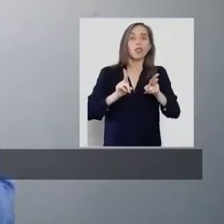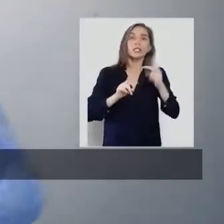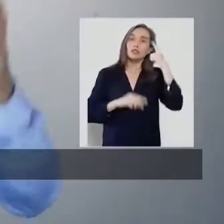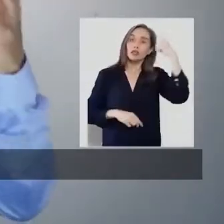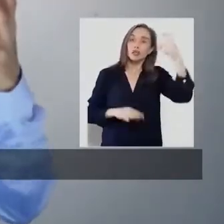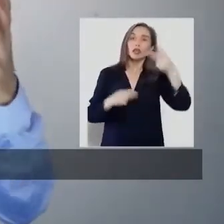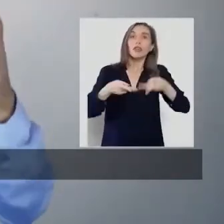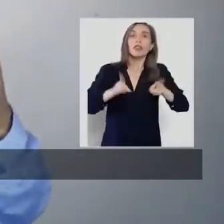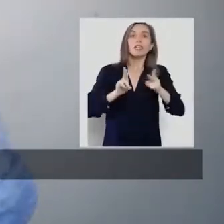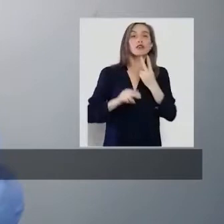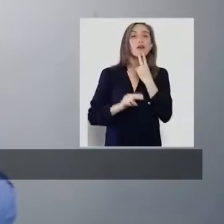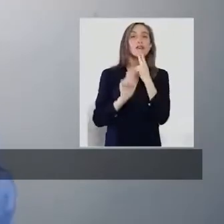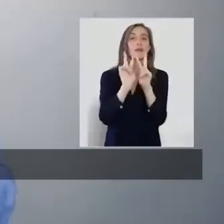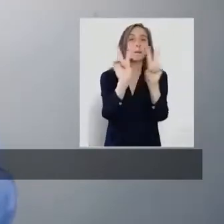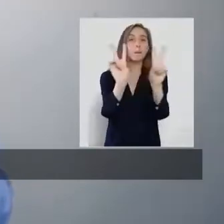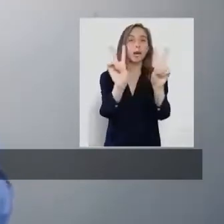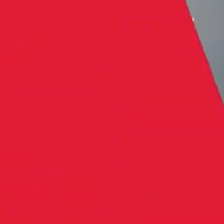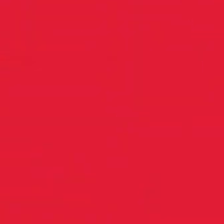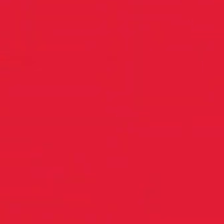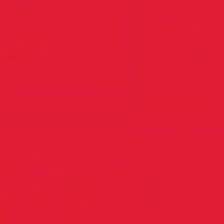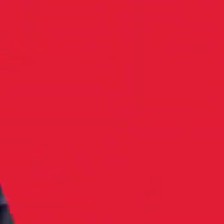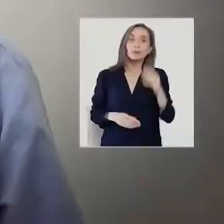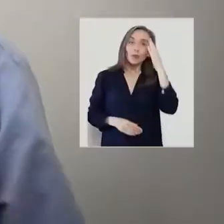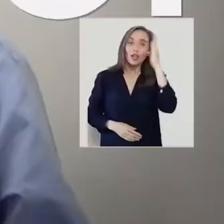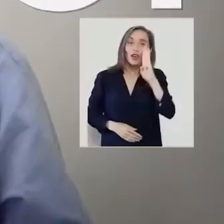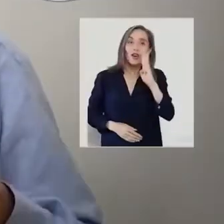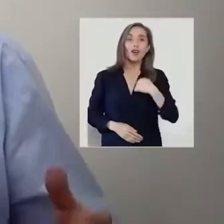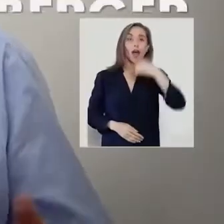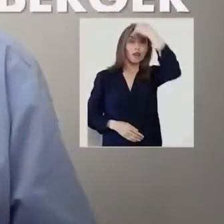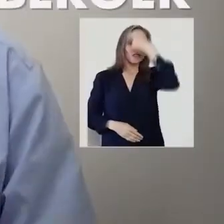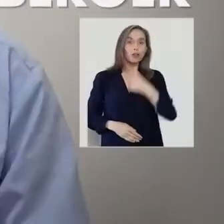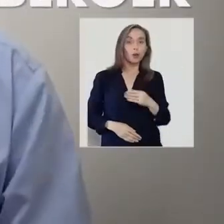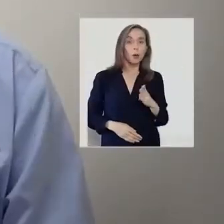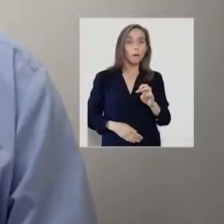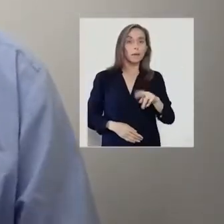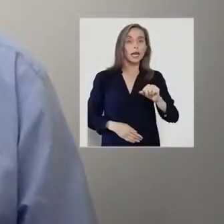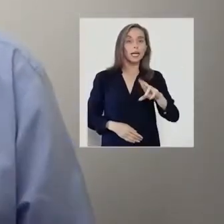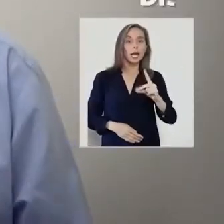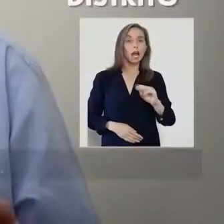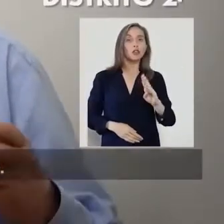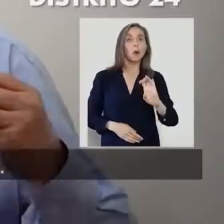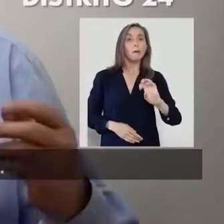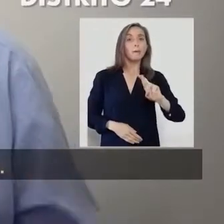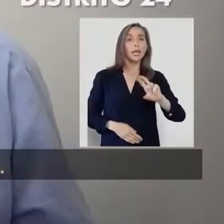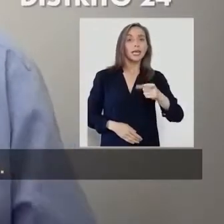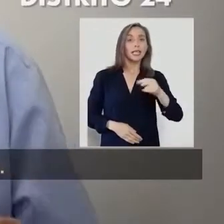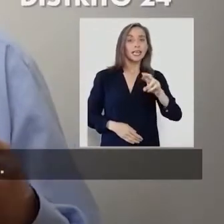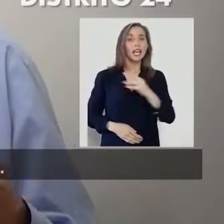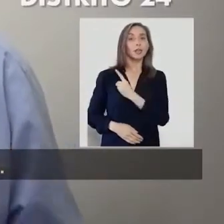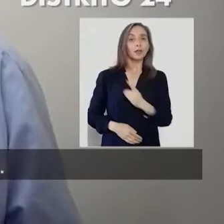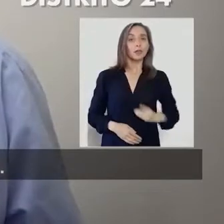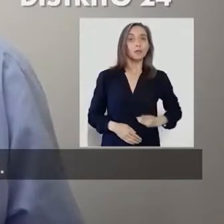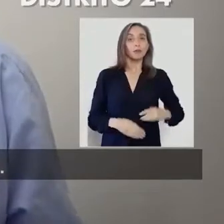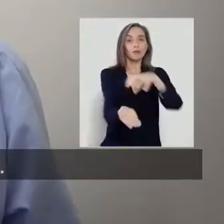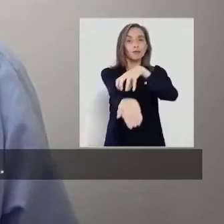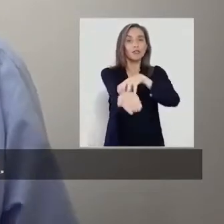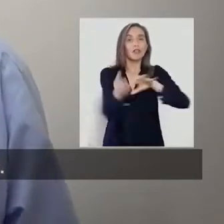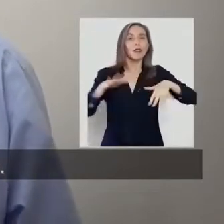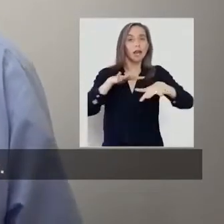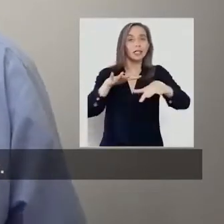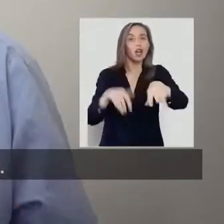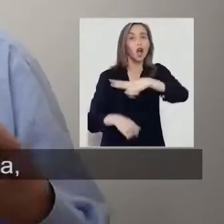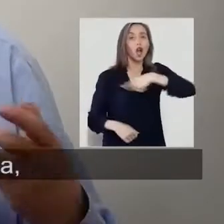emprender, a soñar y a vivir en paz. Hola, soy Bernardo Benguer, diputado de la región de Los